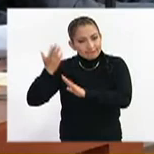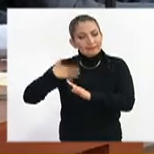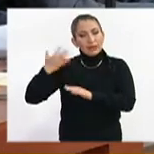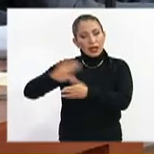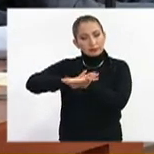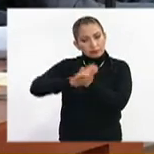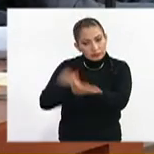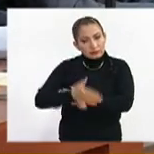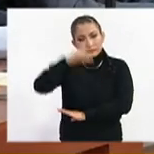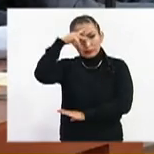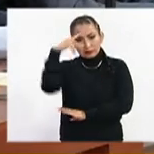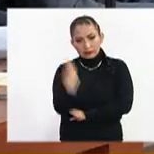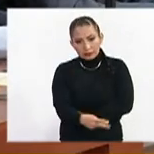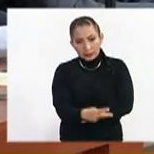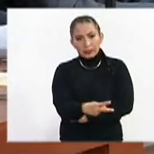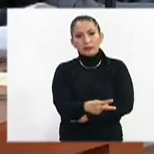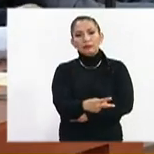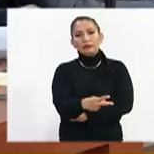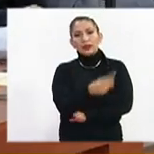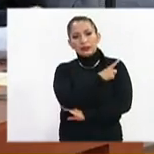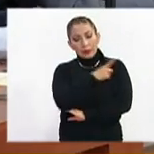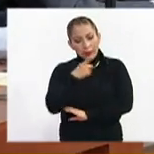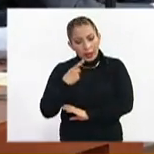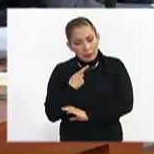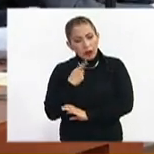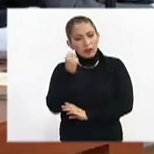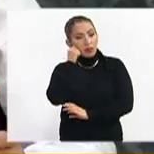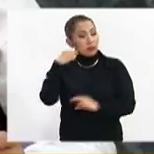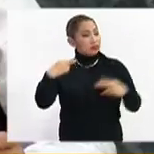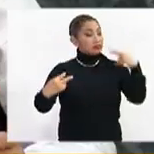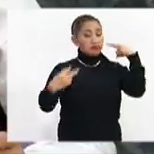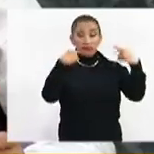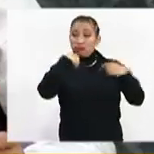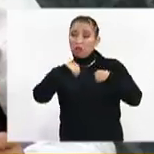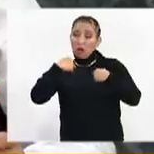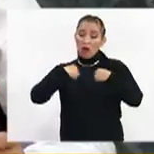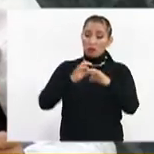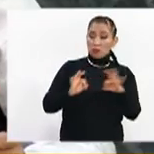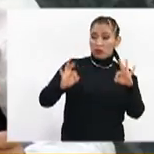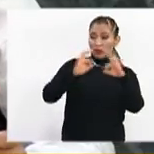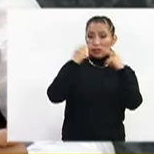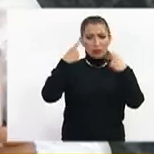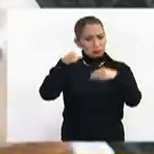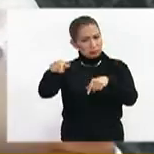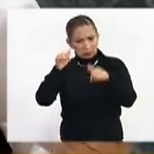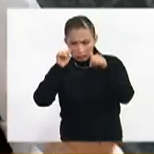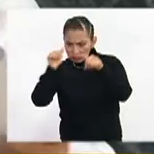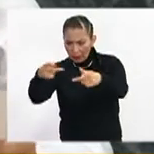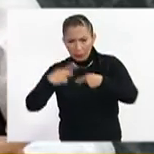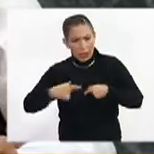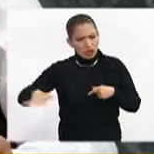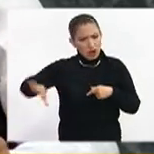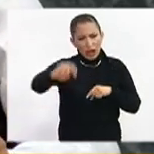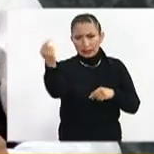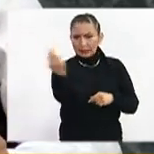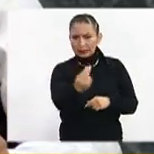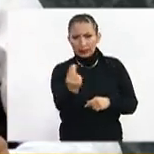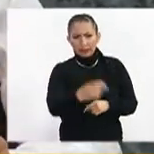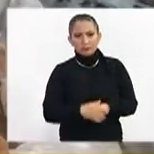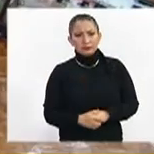y transformación de México. Hagámoslo sin protagonismos, viendo por la gente, viendo por su